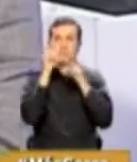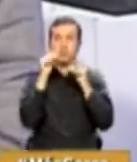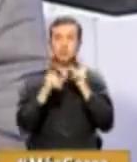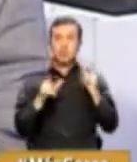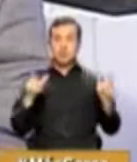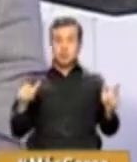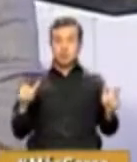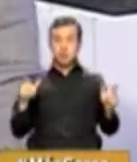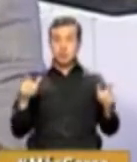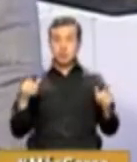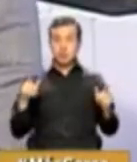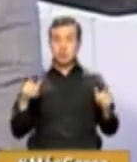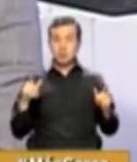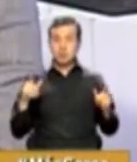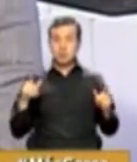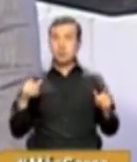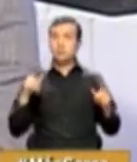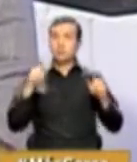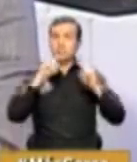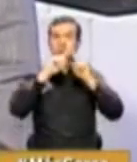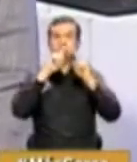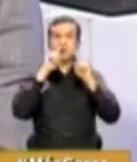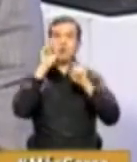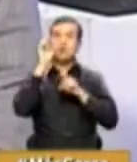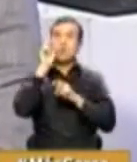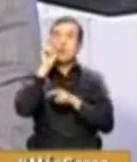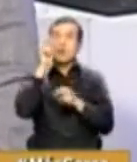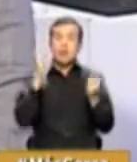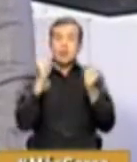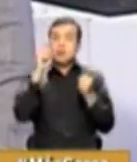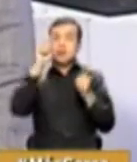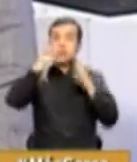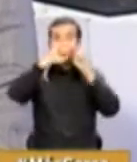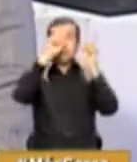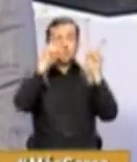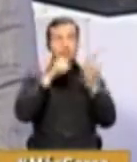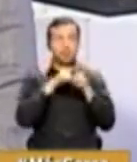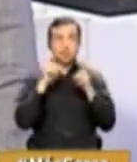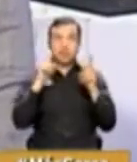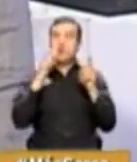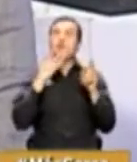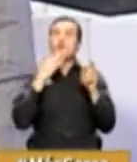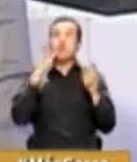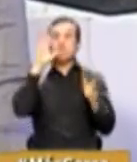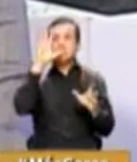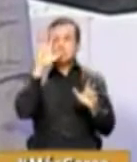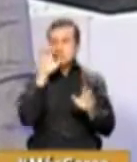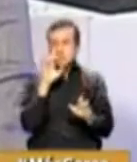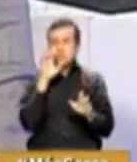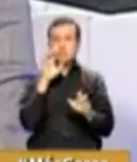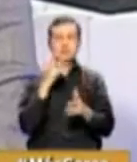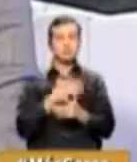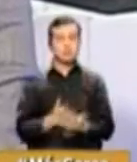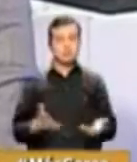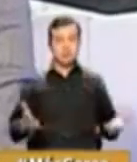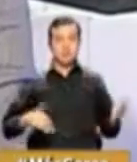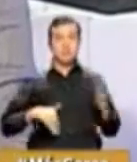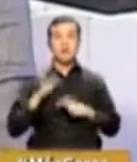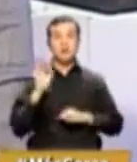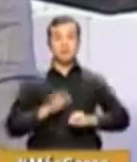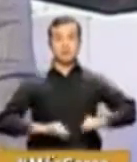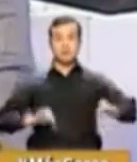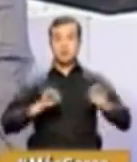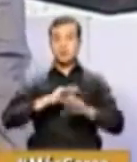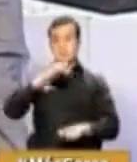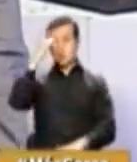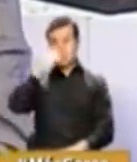ven halos alrededor de las luces, sobre todo cuando van manejando. Disminución del tono de los colores. Pero aquí lo más importante, Arturo y Diana, es que el